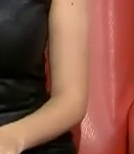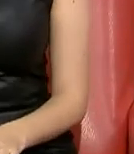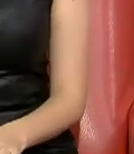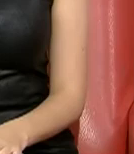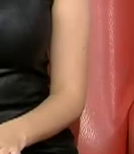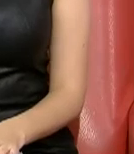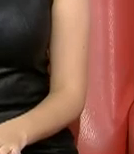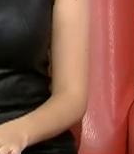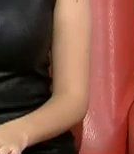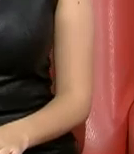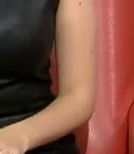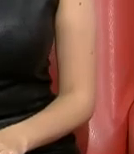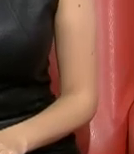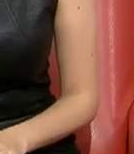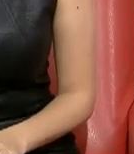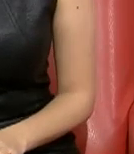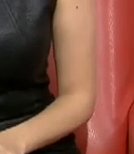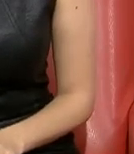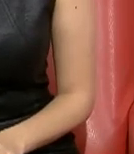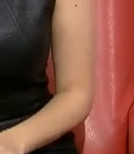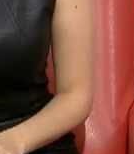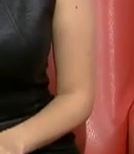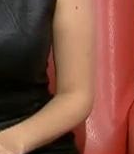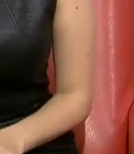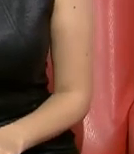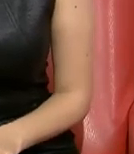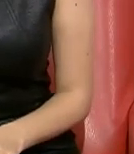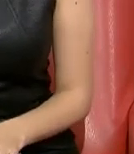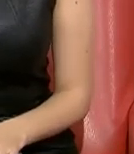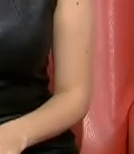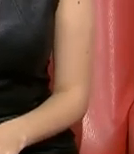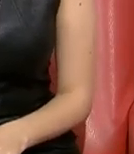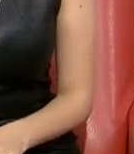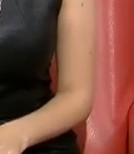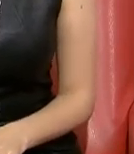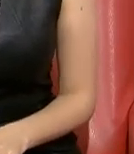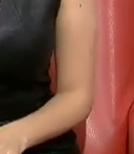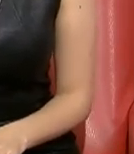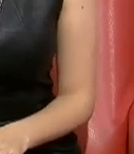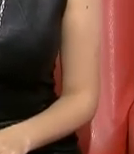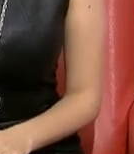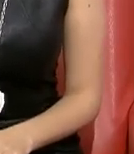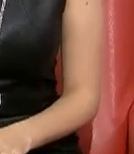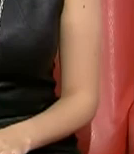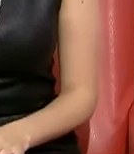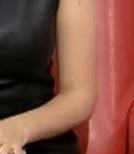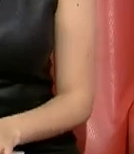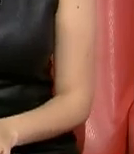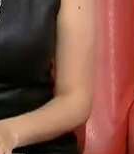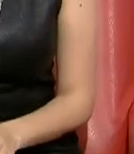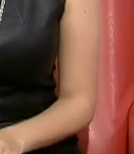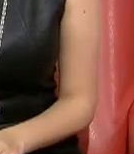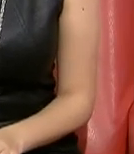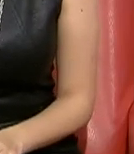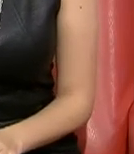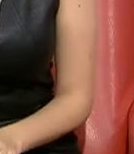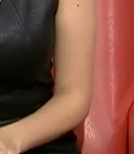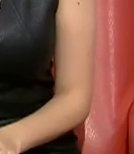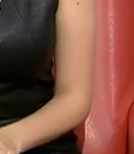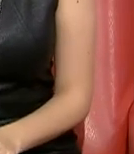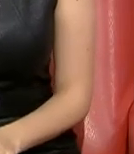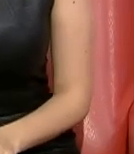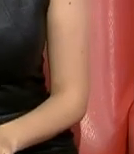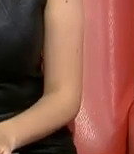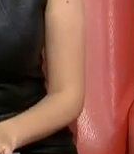un gusto saludarlos esta mañana de lunes a todos quienes nos sintonizan a través de la señal de Canal 22 de Ingenio de Aprende TV y por supuesto a través de las